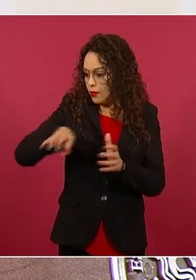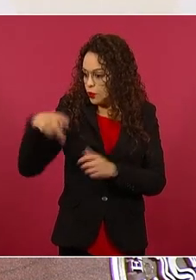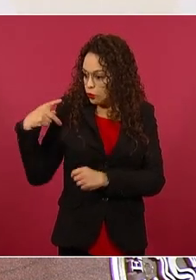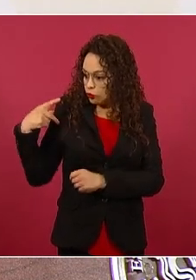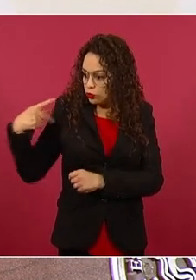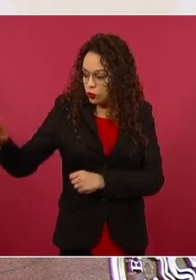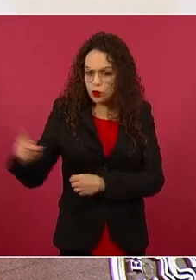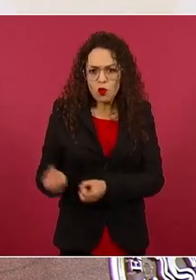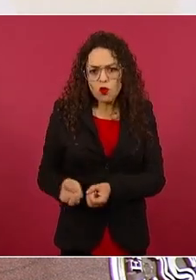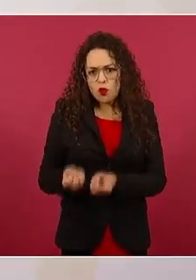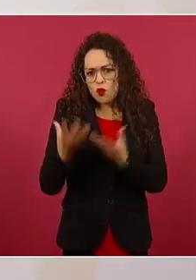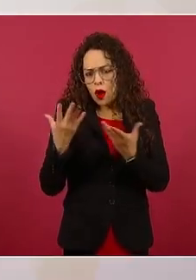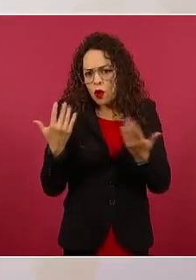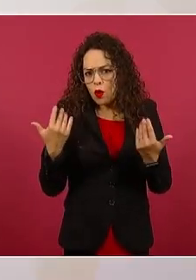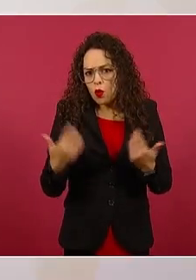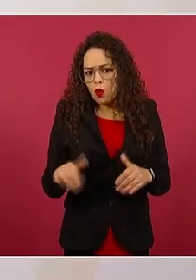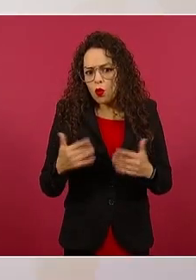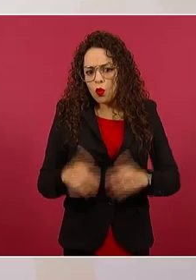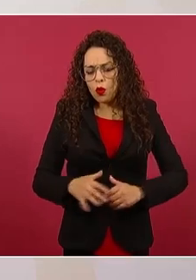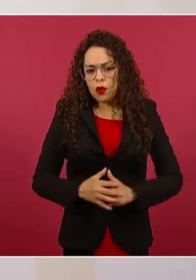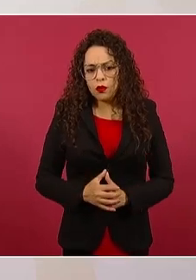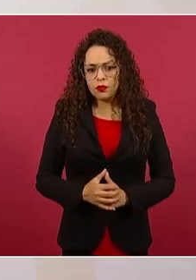Y los medios de información